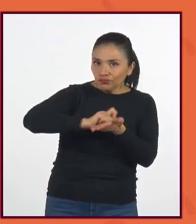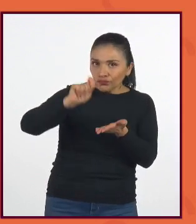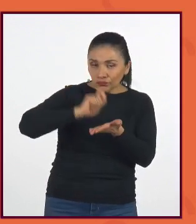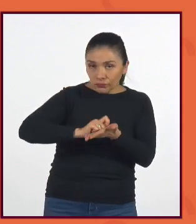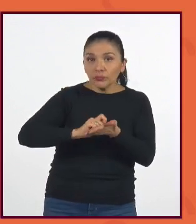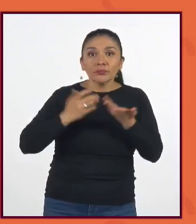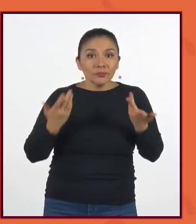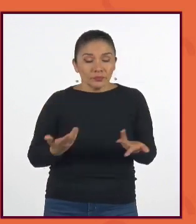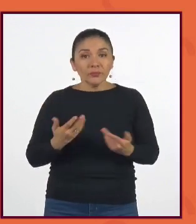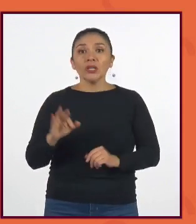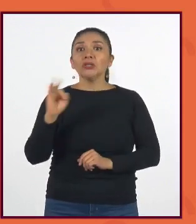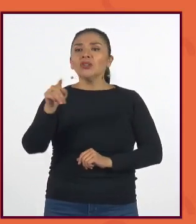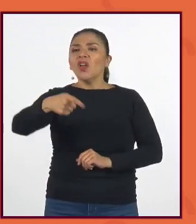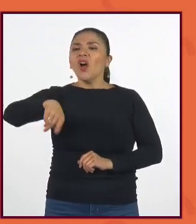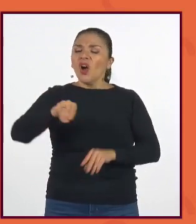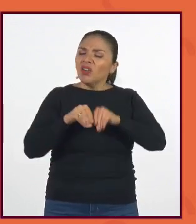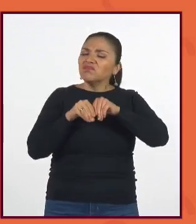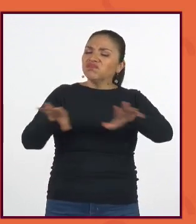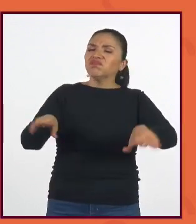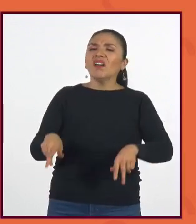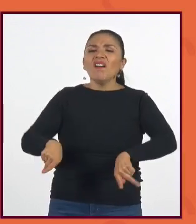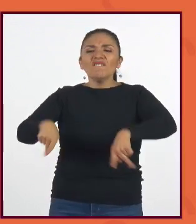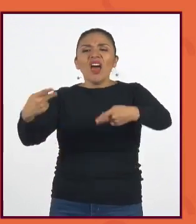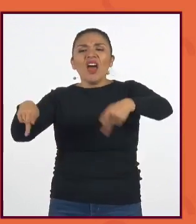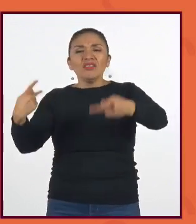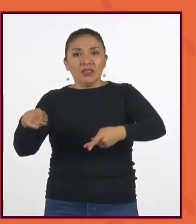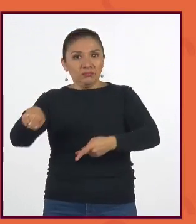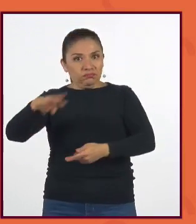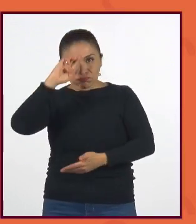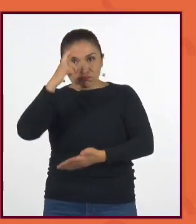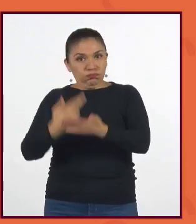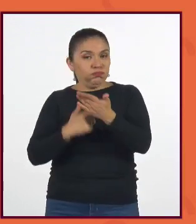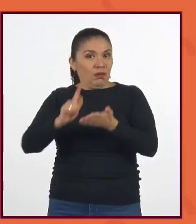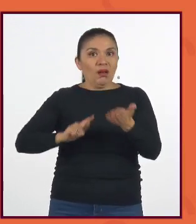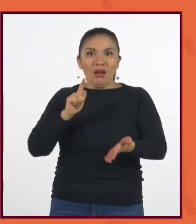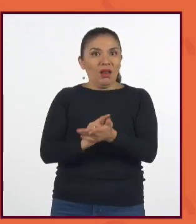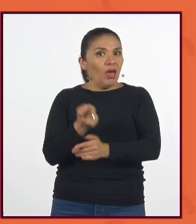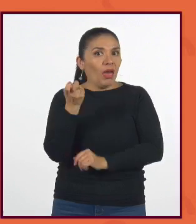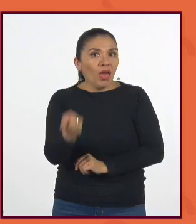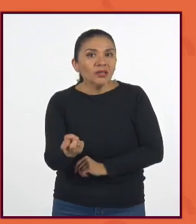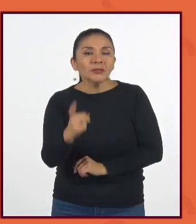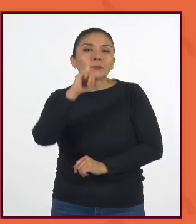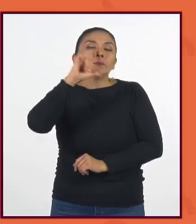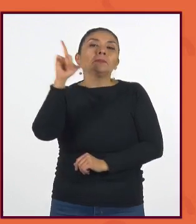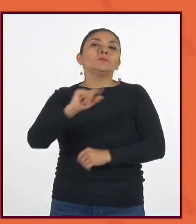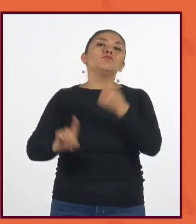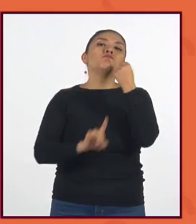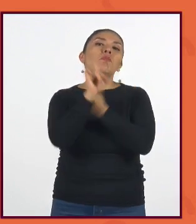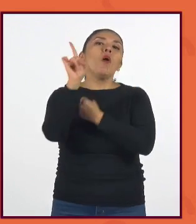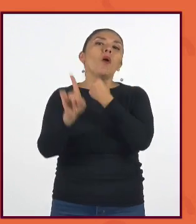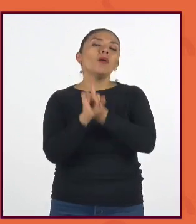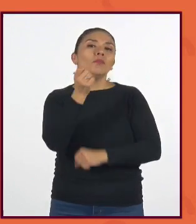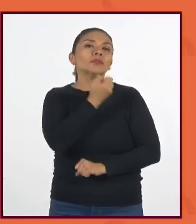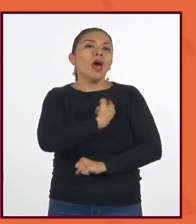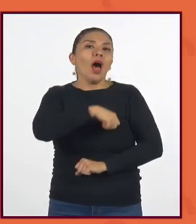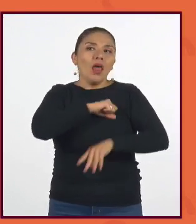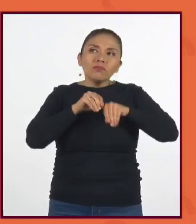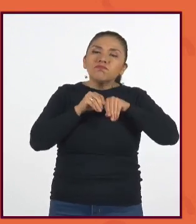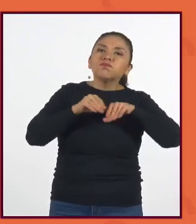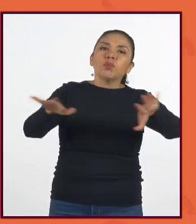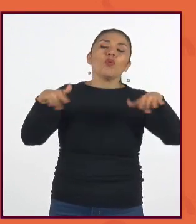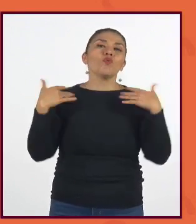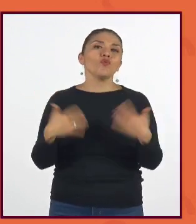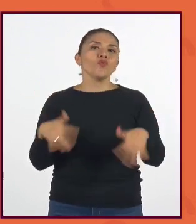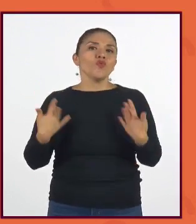uso ilegal de este medicamento ha generado un problema de salud importante, ¿no?